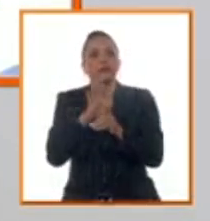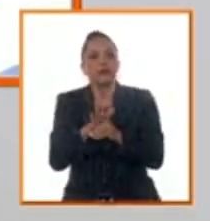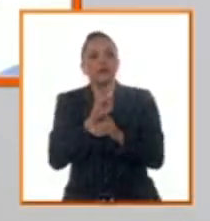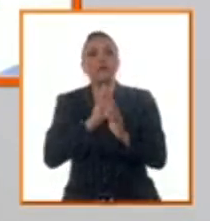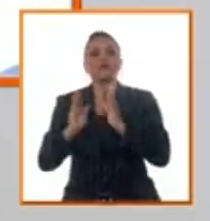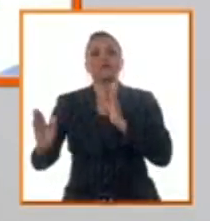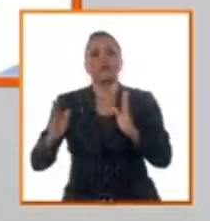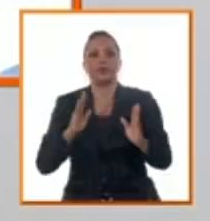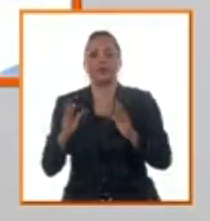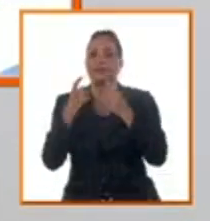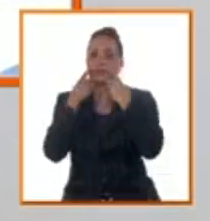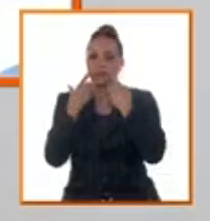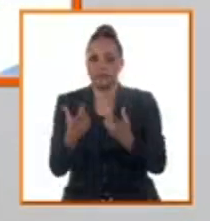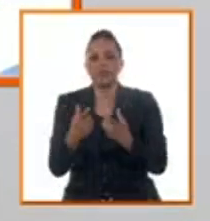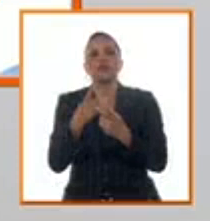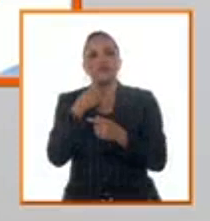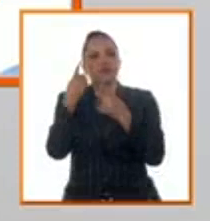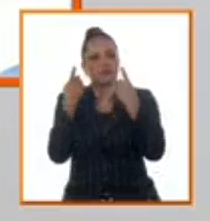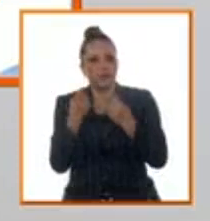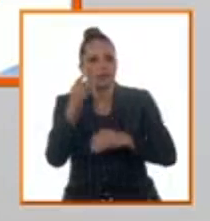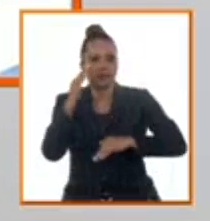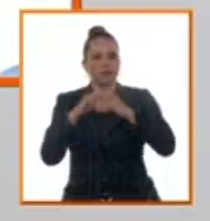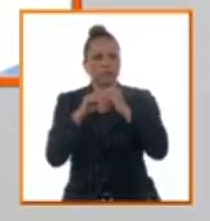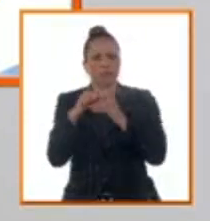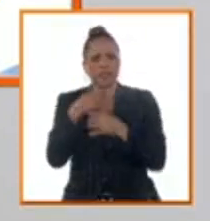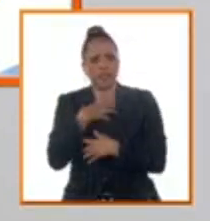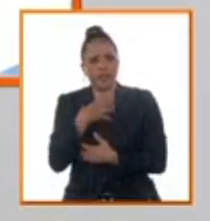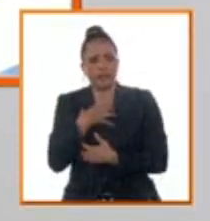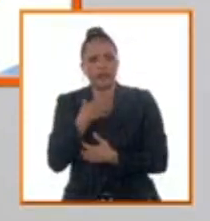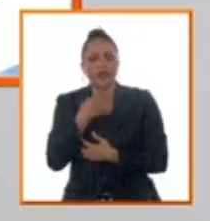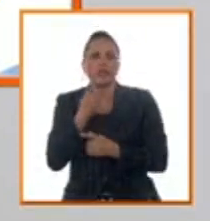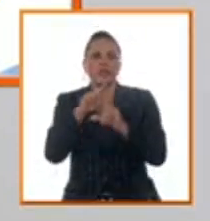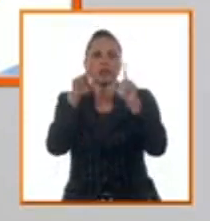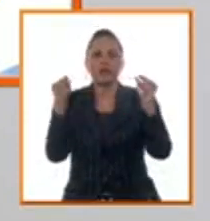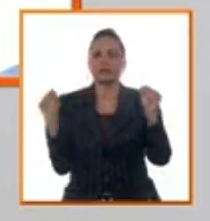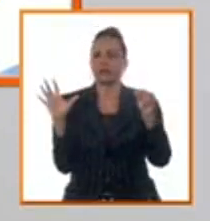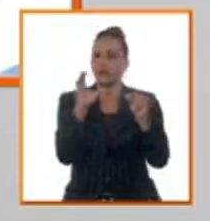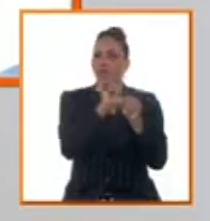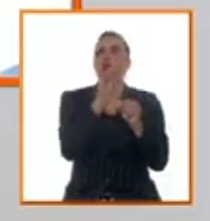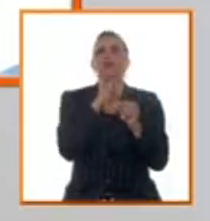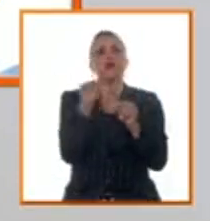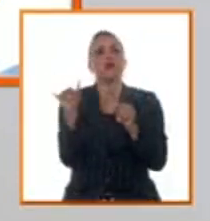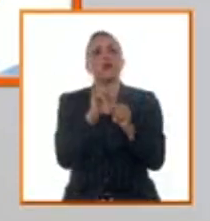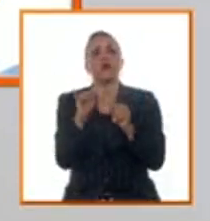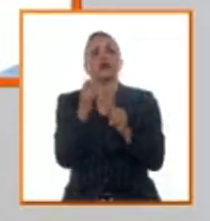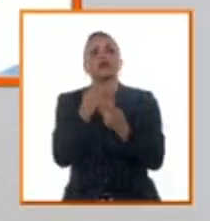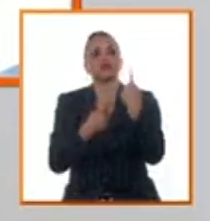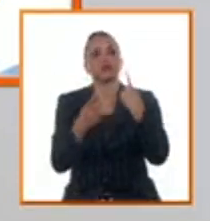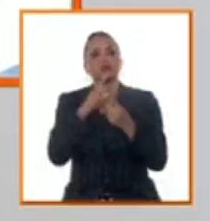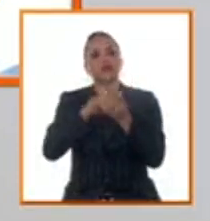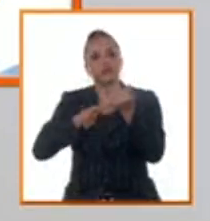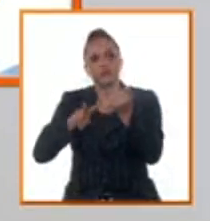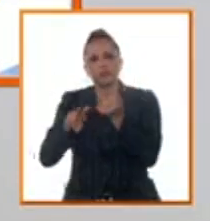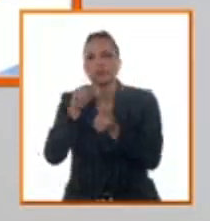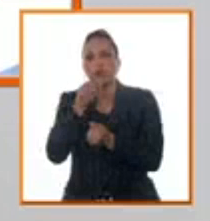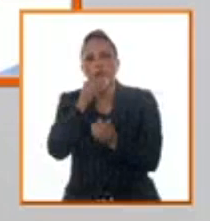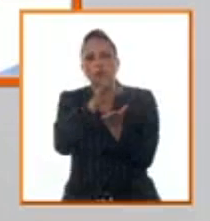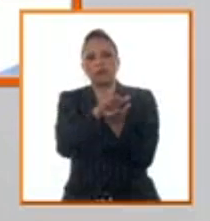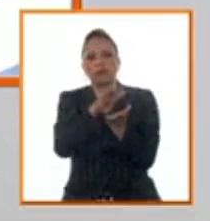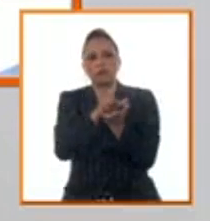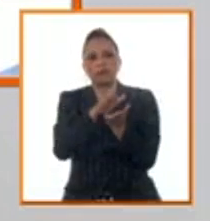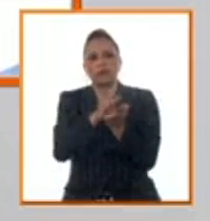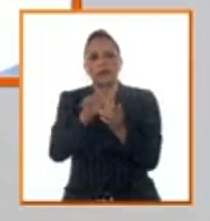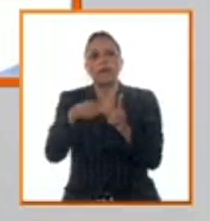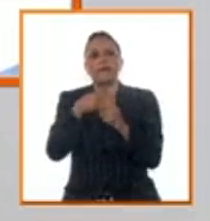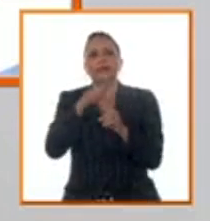que se conozca que todavía tenemos capacidad. Y a nivel de país, pues bueno, todavía podemos almacenar en nuestros embalses más de 3